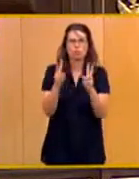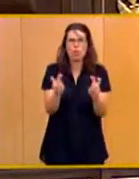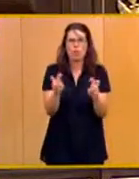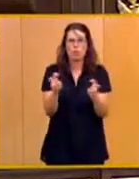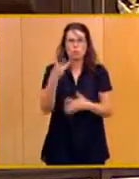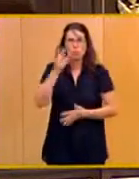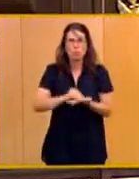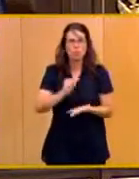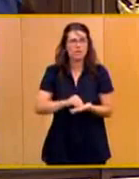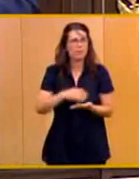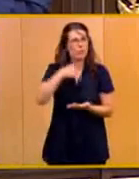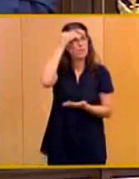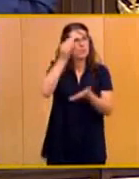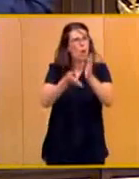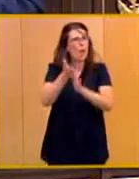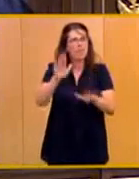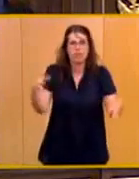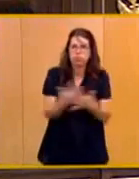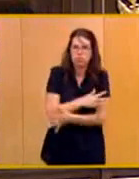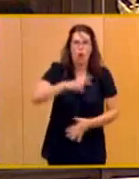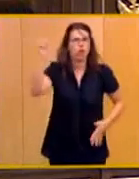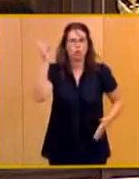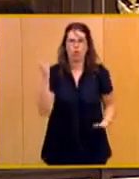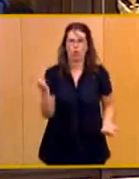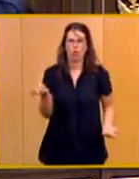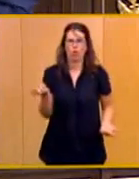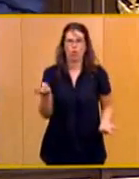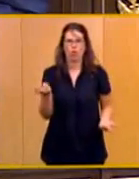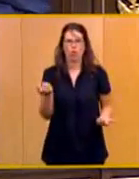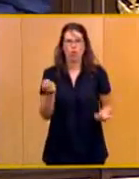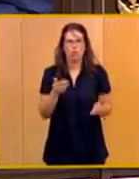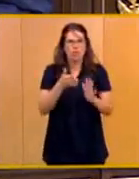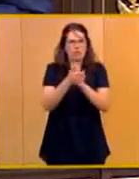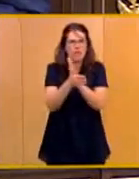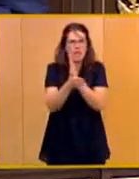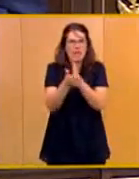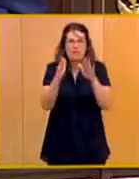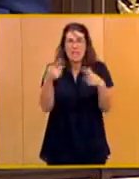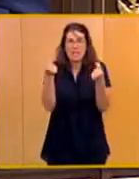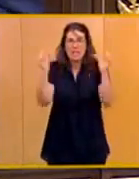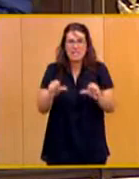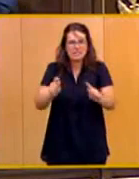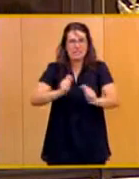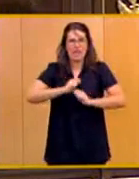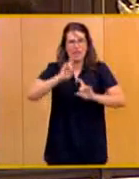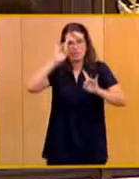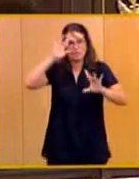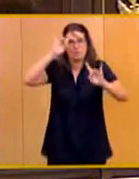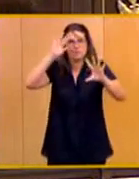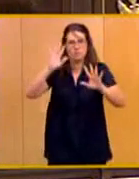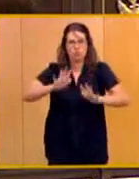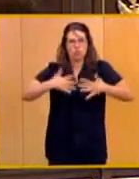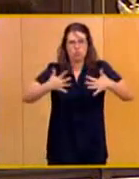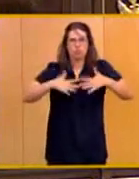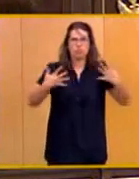patrones conocidos, que ha producido capacidad de sorprender en todas las regiones del mundo, a todos